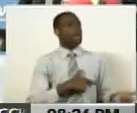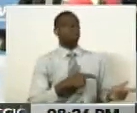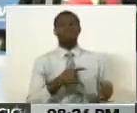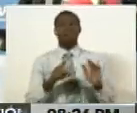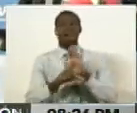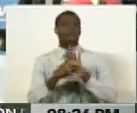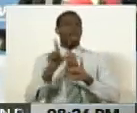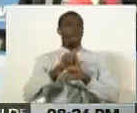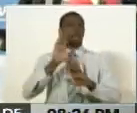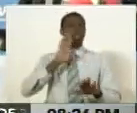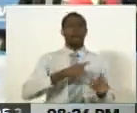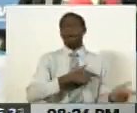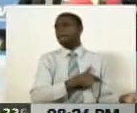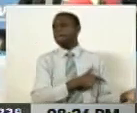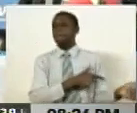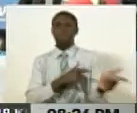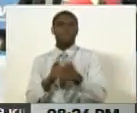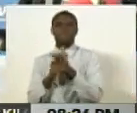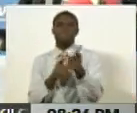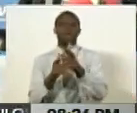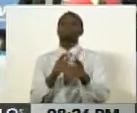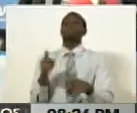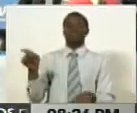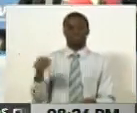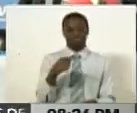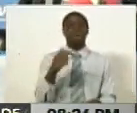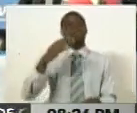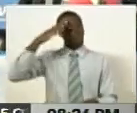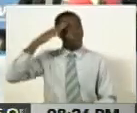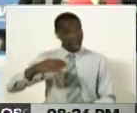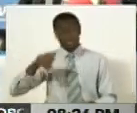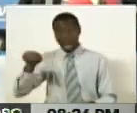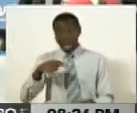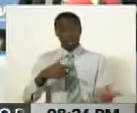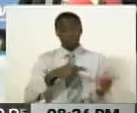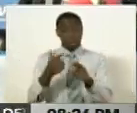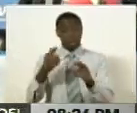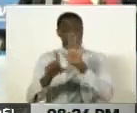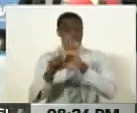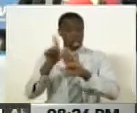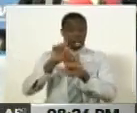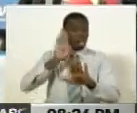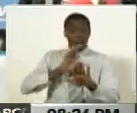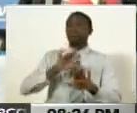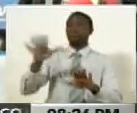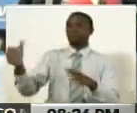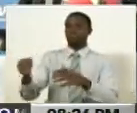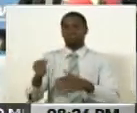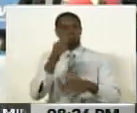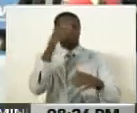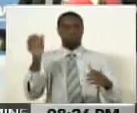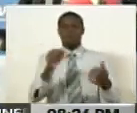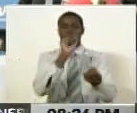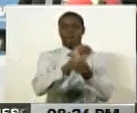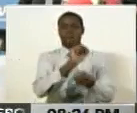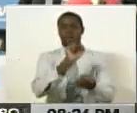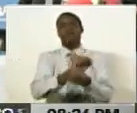ley, pero están hoy presos a la orden de un tribunal de control del estado